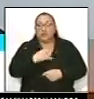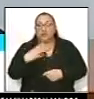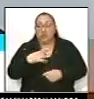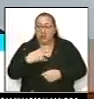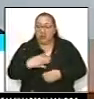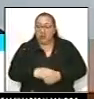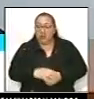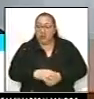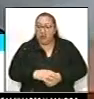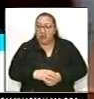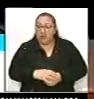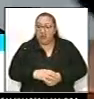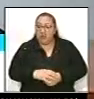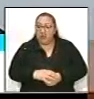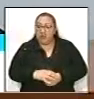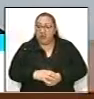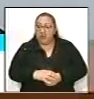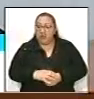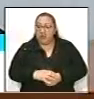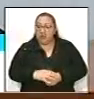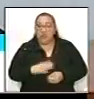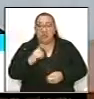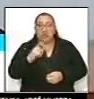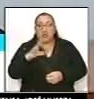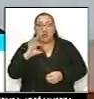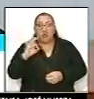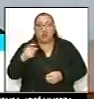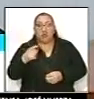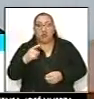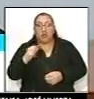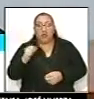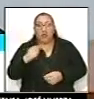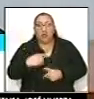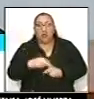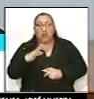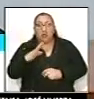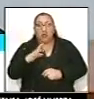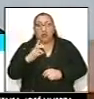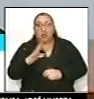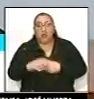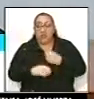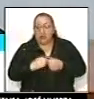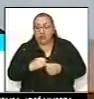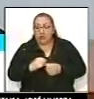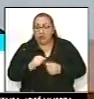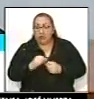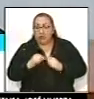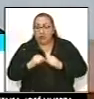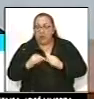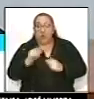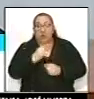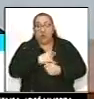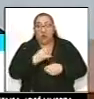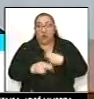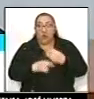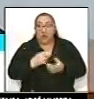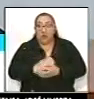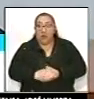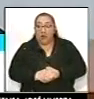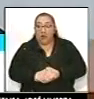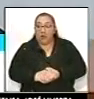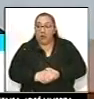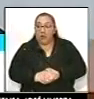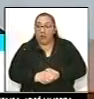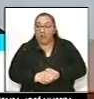particular, si no me equivoco, pasa más de 150 mil soles por los 5 años. Mientras tanto, en una beca permanencia, en una universidad nacional, nos bajaríamos